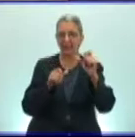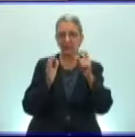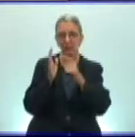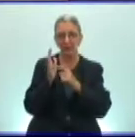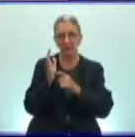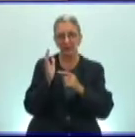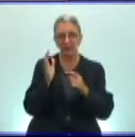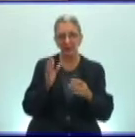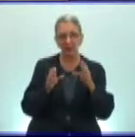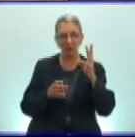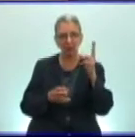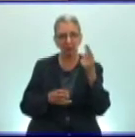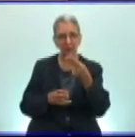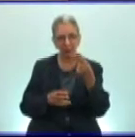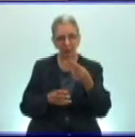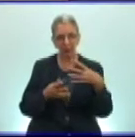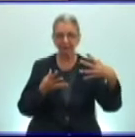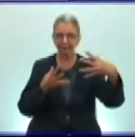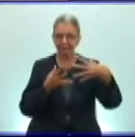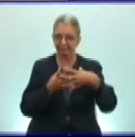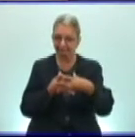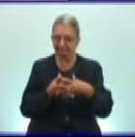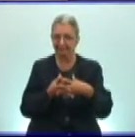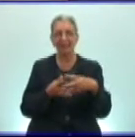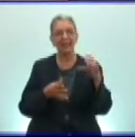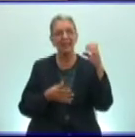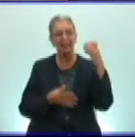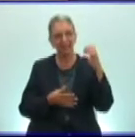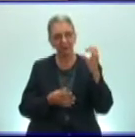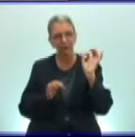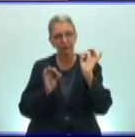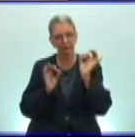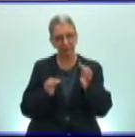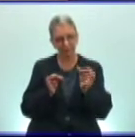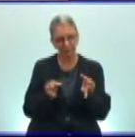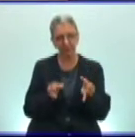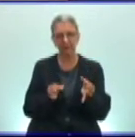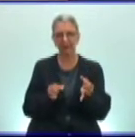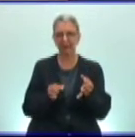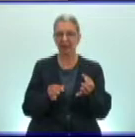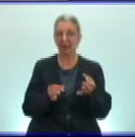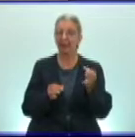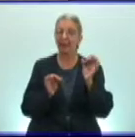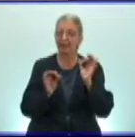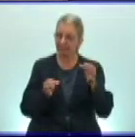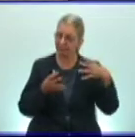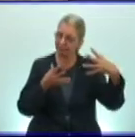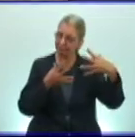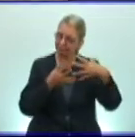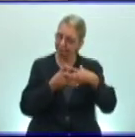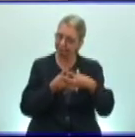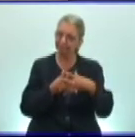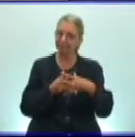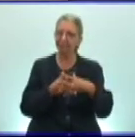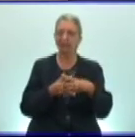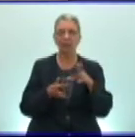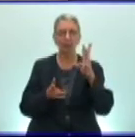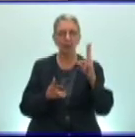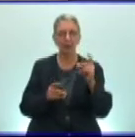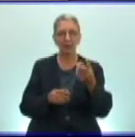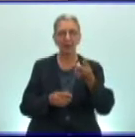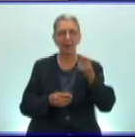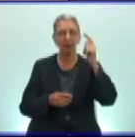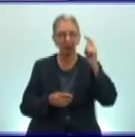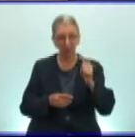cantidad de protones coincide con la cantidad de electrones que hay en la envoltura de un átomo, coincide también con el número atómico,